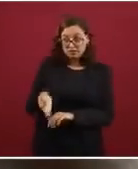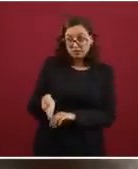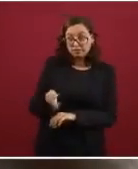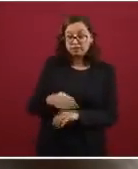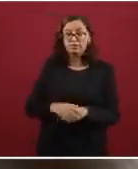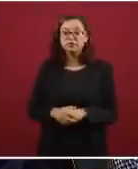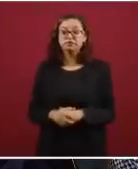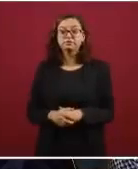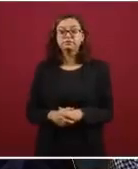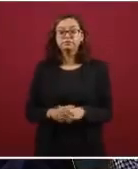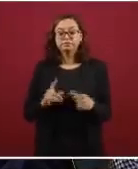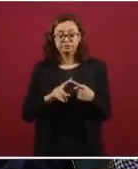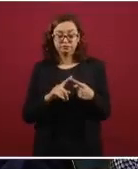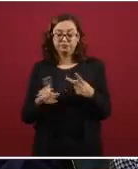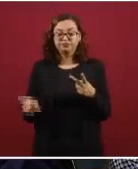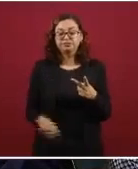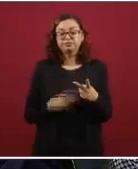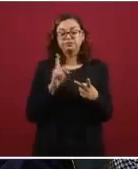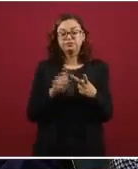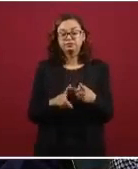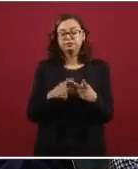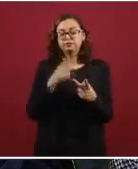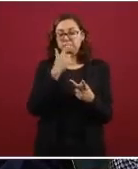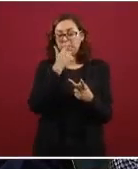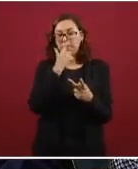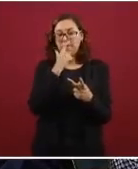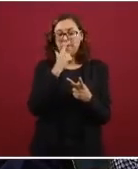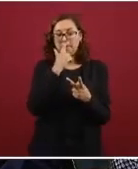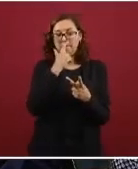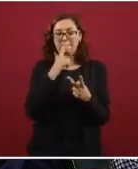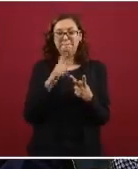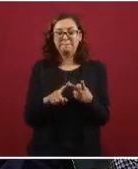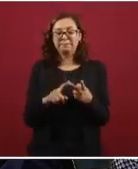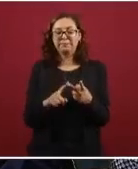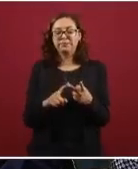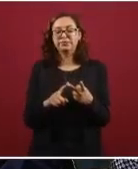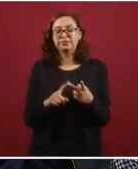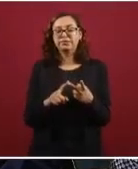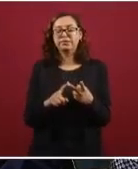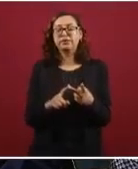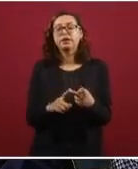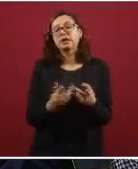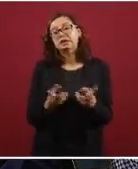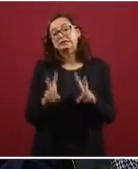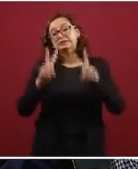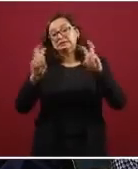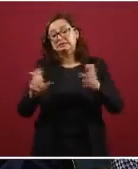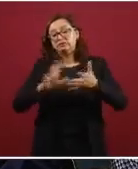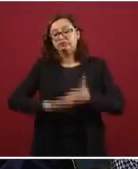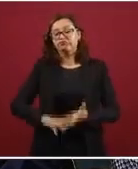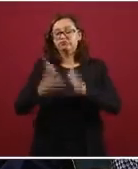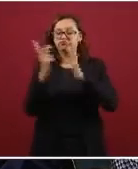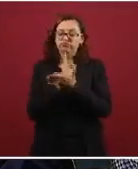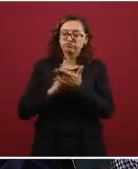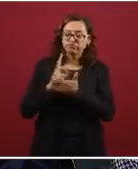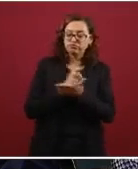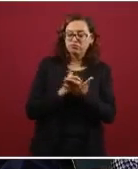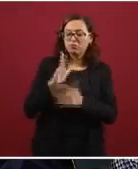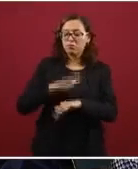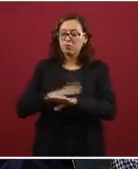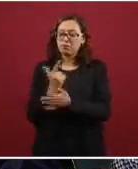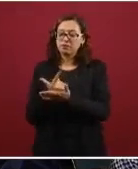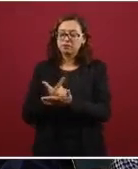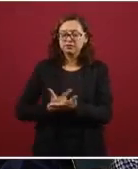tengo. El tráfico de drogas y su violencia están asociados a los altos niveles de consumo de drogas